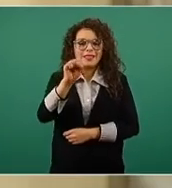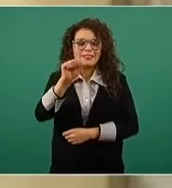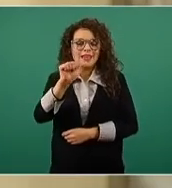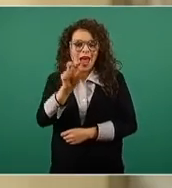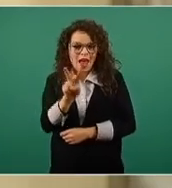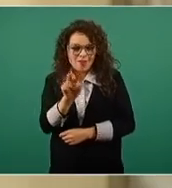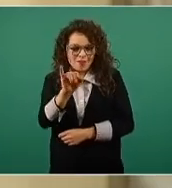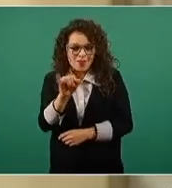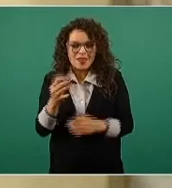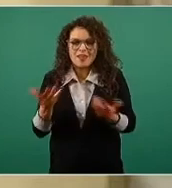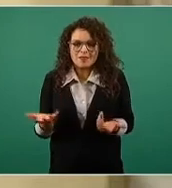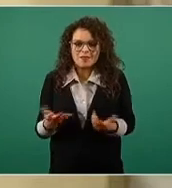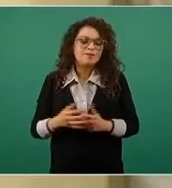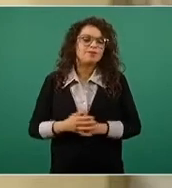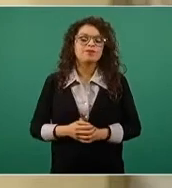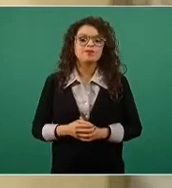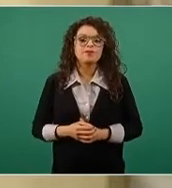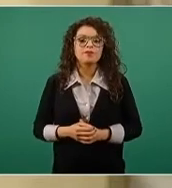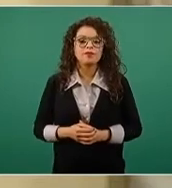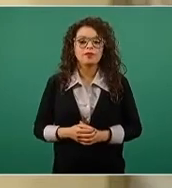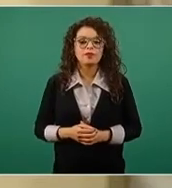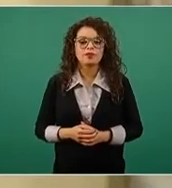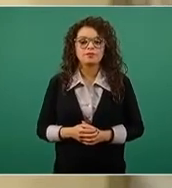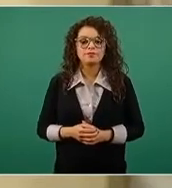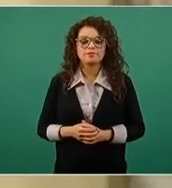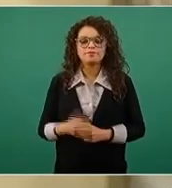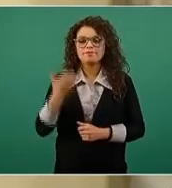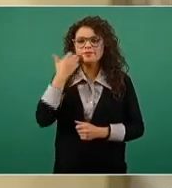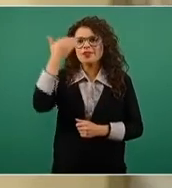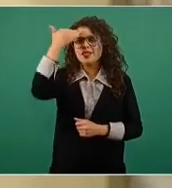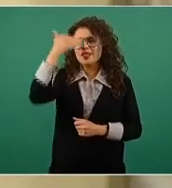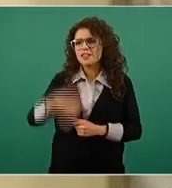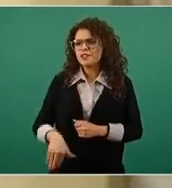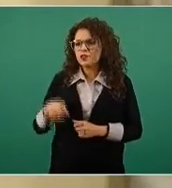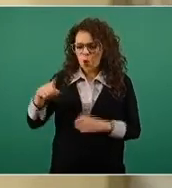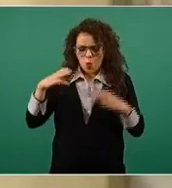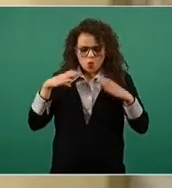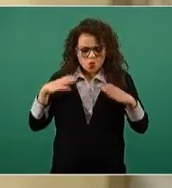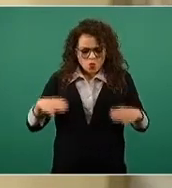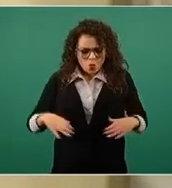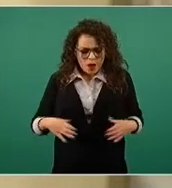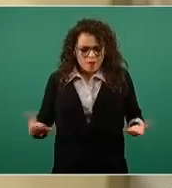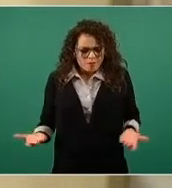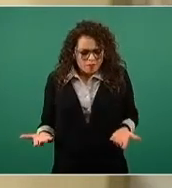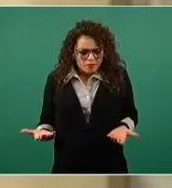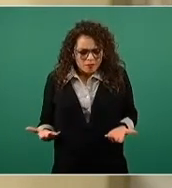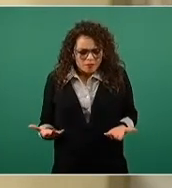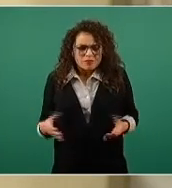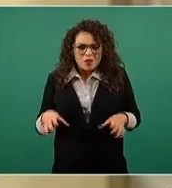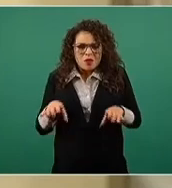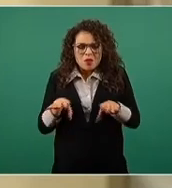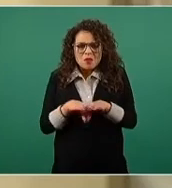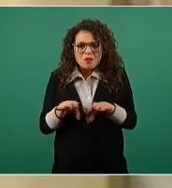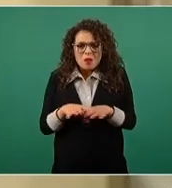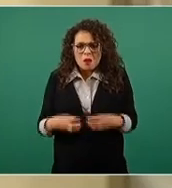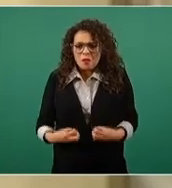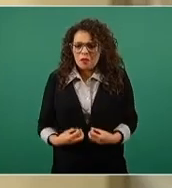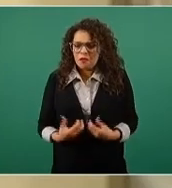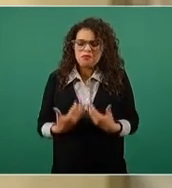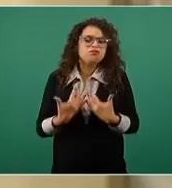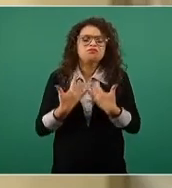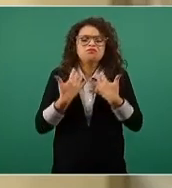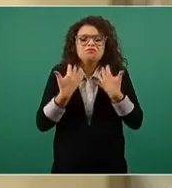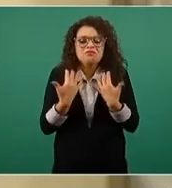¿cuál es la reacción que tiene el cuerpo? ¿Es inmunidad o por qué el cuerpo humano reacciona de esa